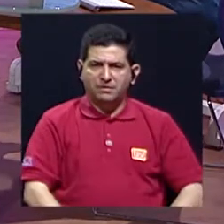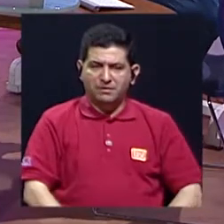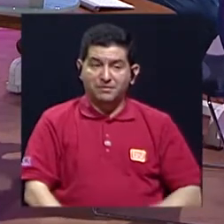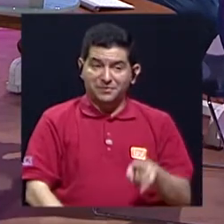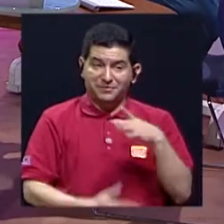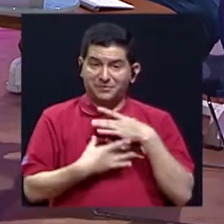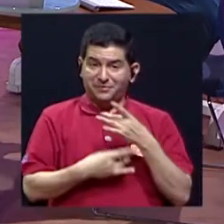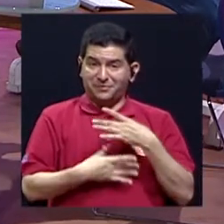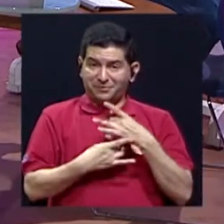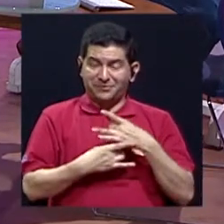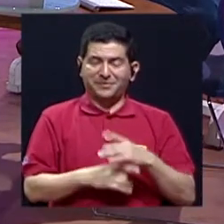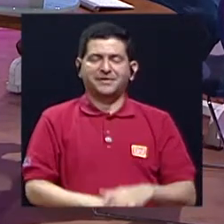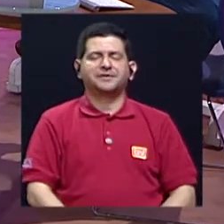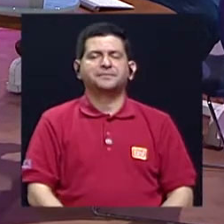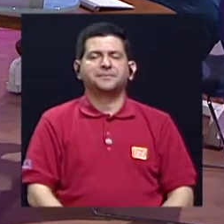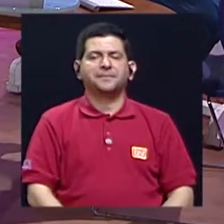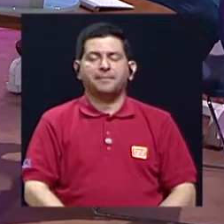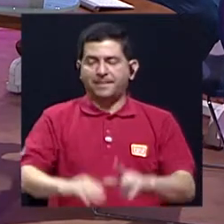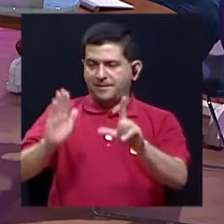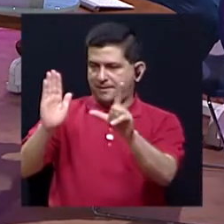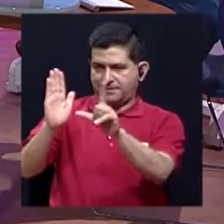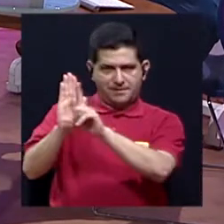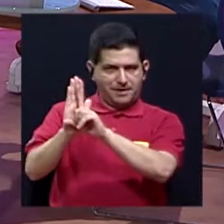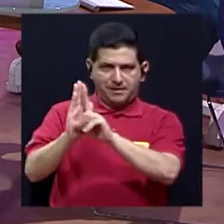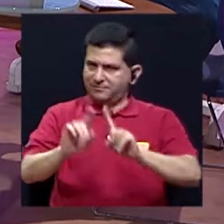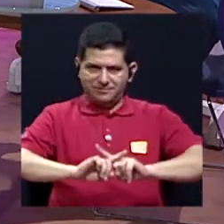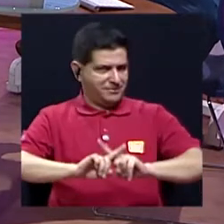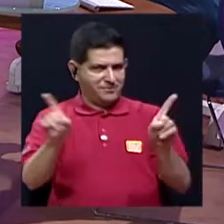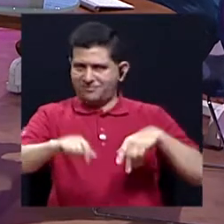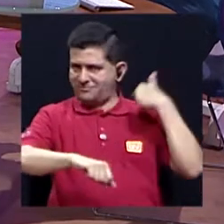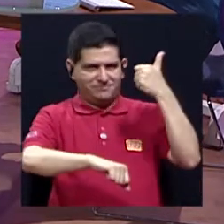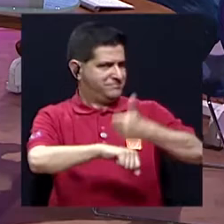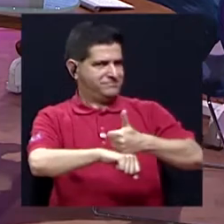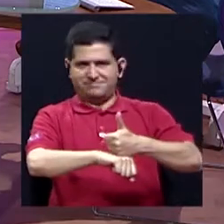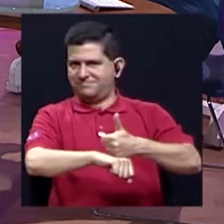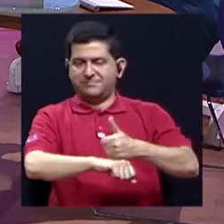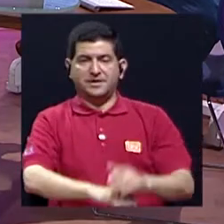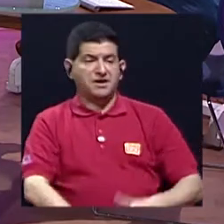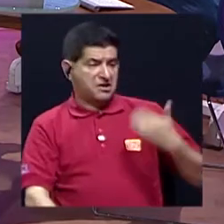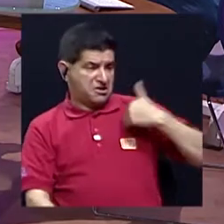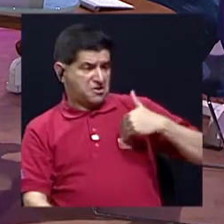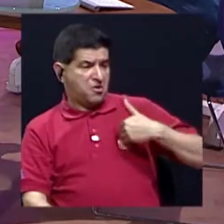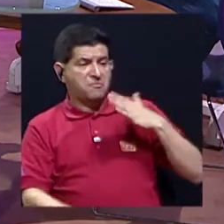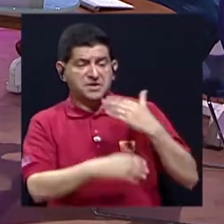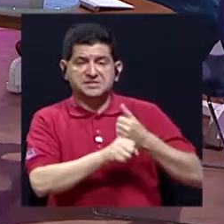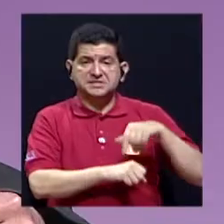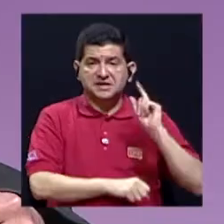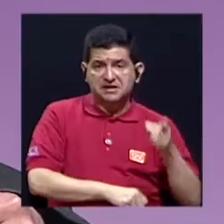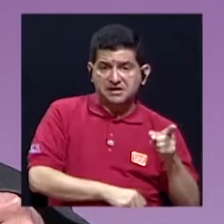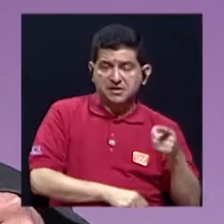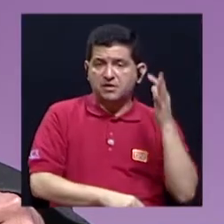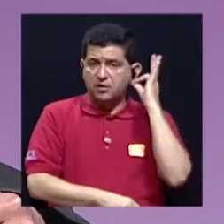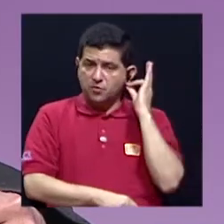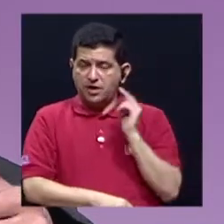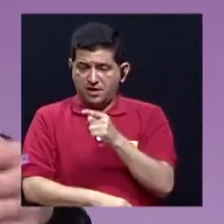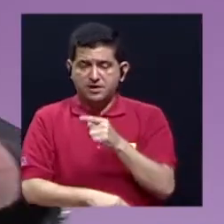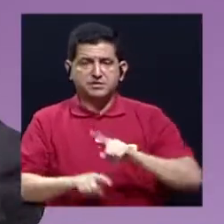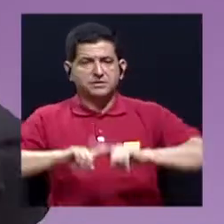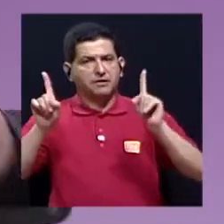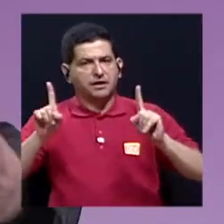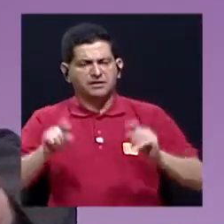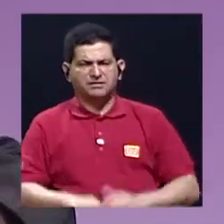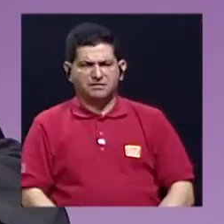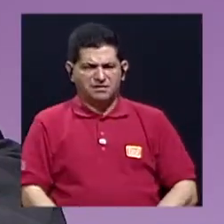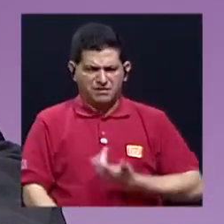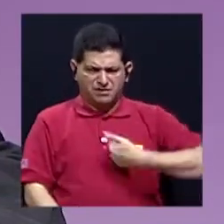está muy interesante. La ley no hace distinción de que los hombres pueden hacer esto y las mujeres esto. Entonces, ¿por